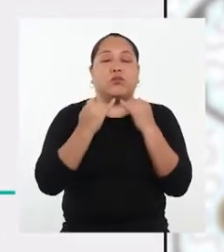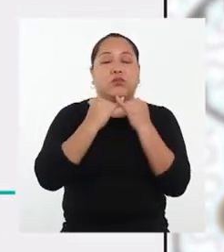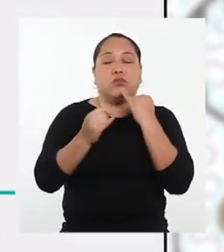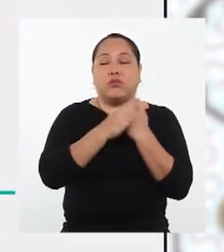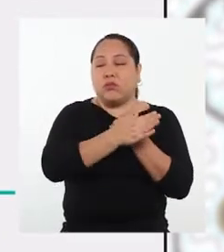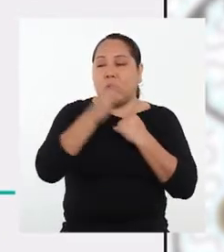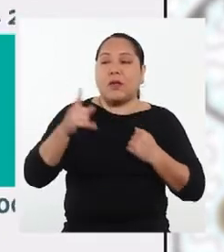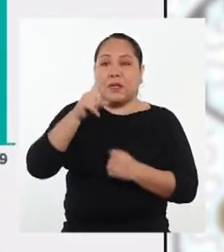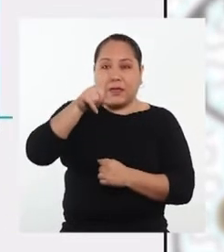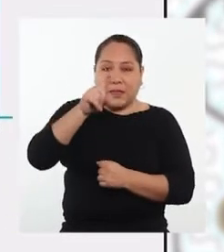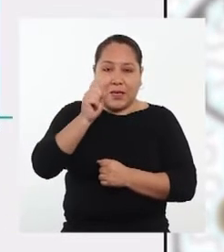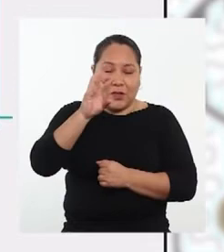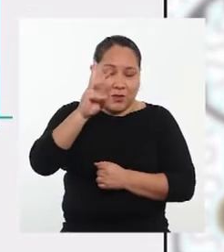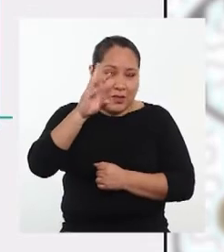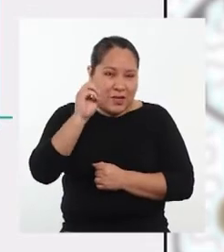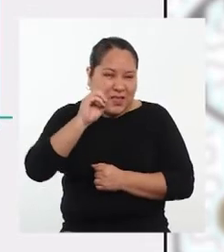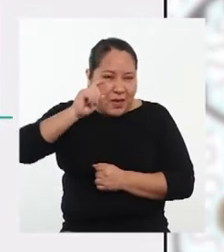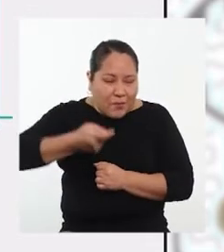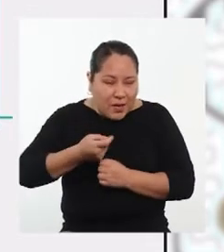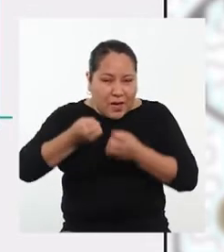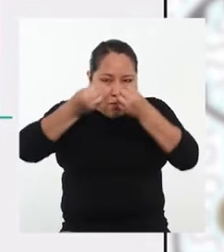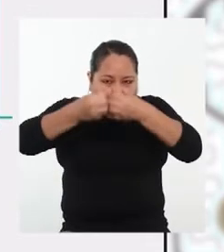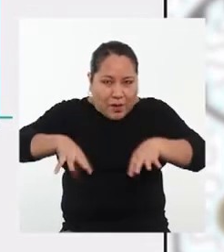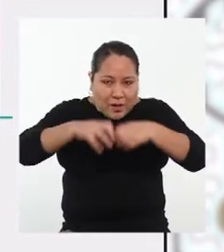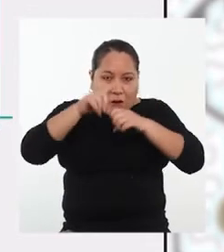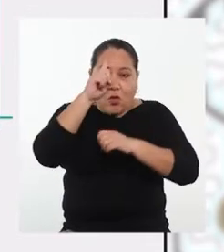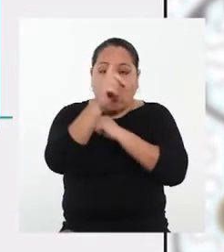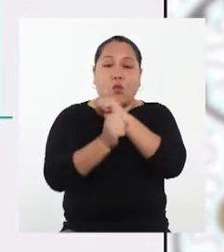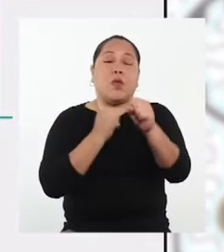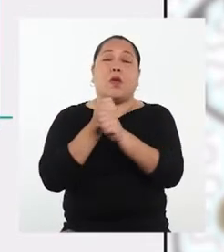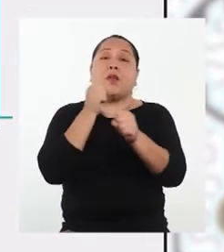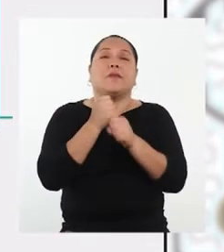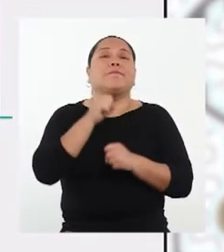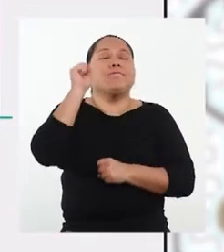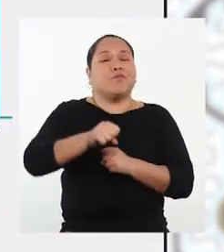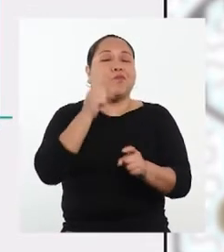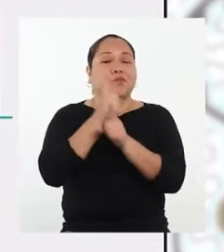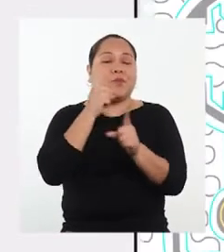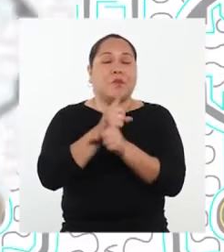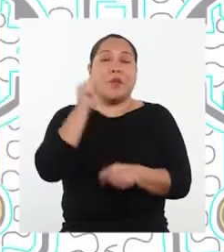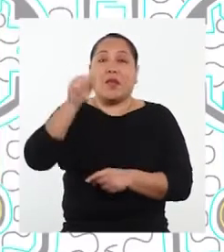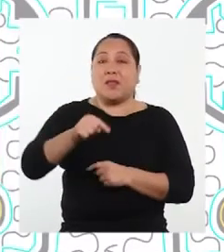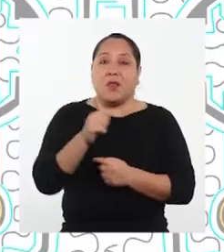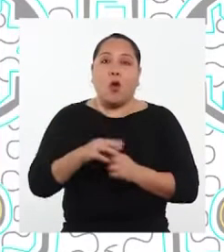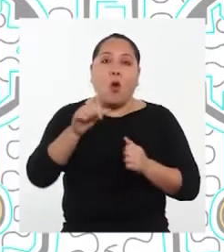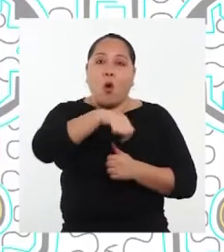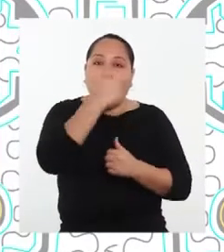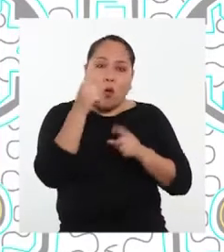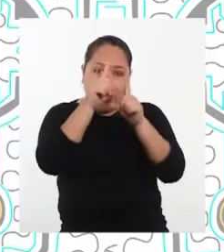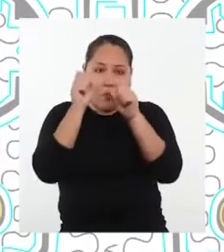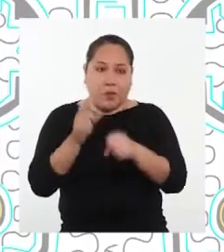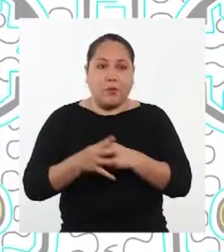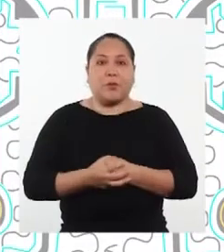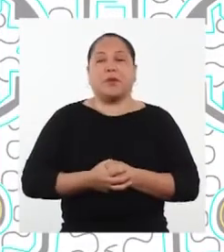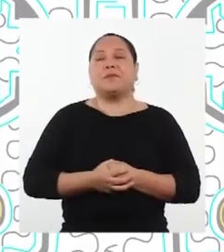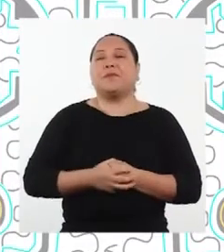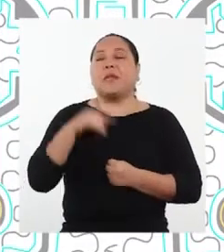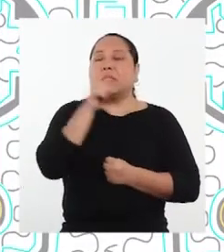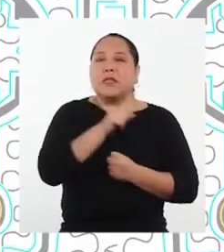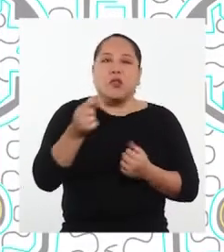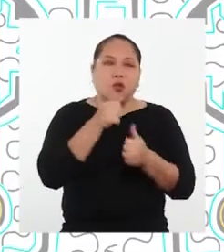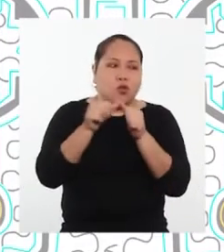cifra final, que sería 160.000 hectáreas perdidas en un solo año. Eso nos lleva a la siguiente